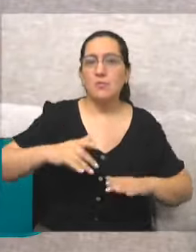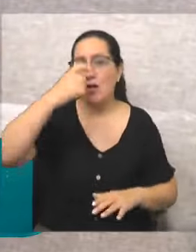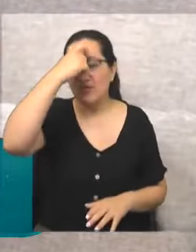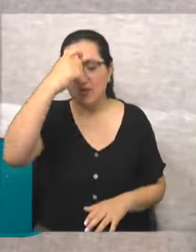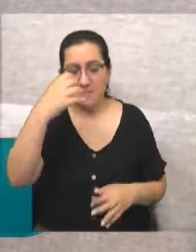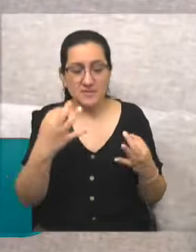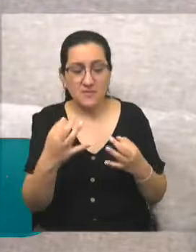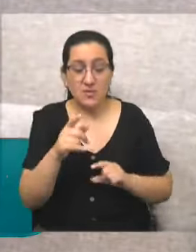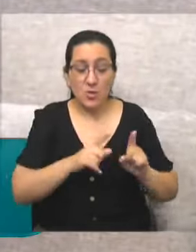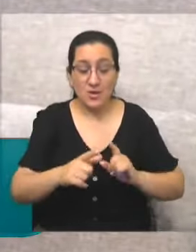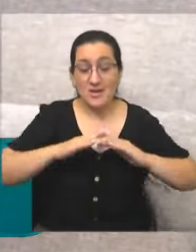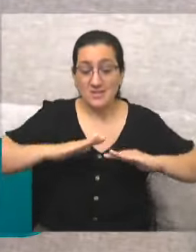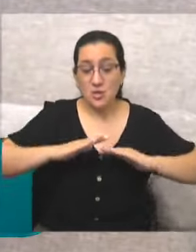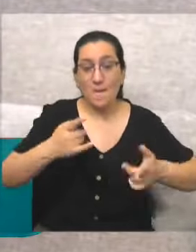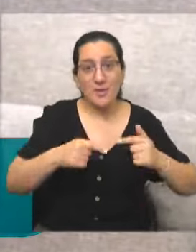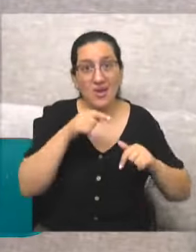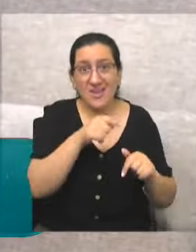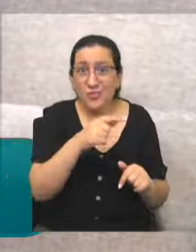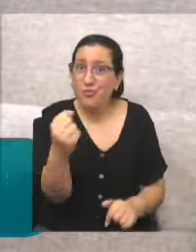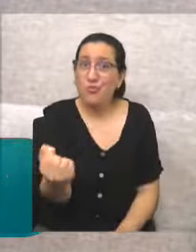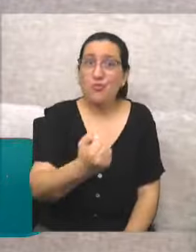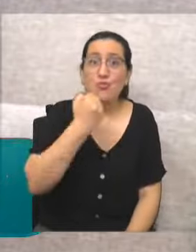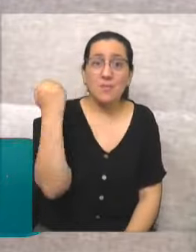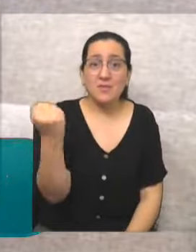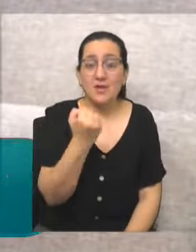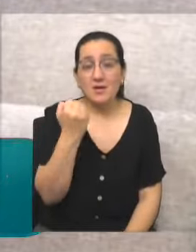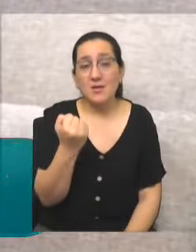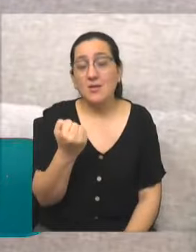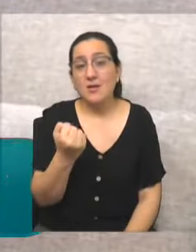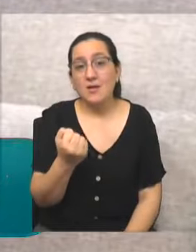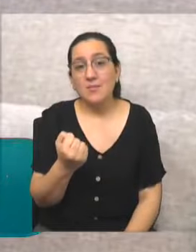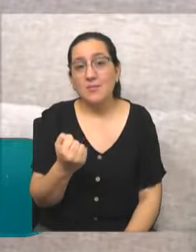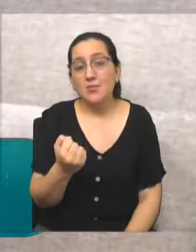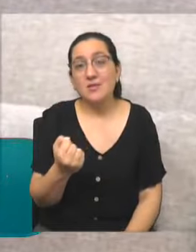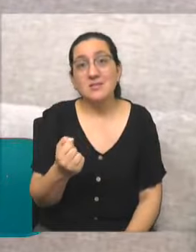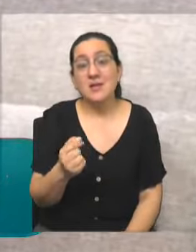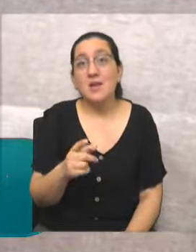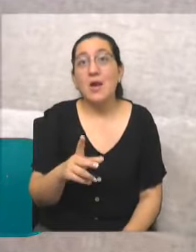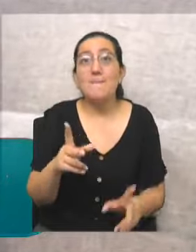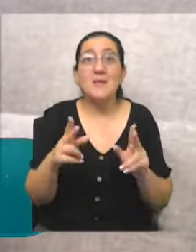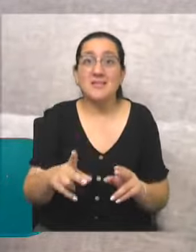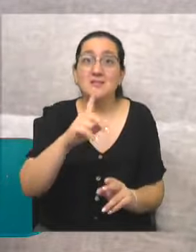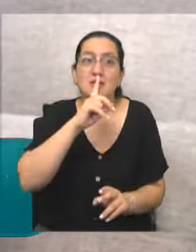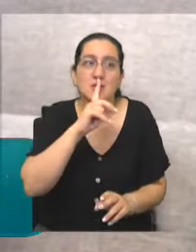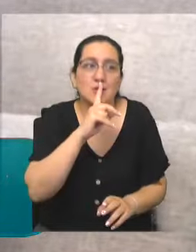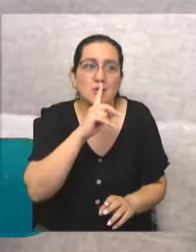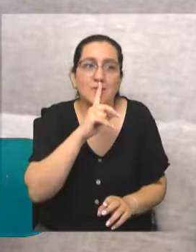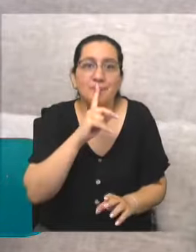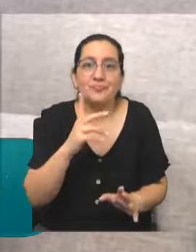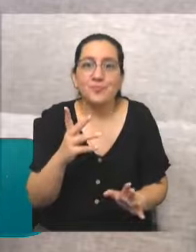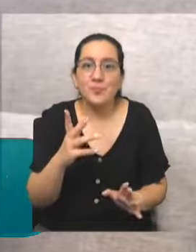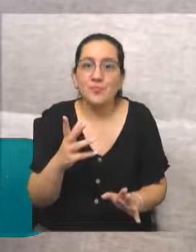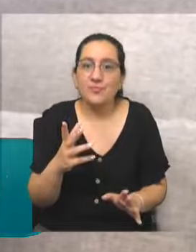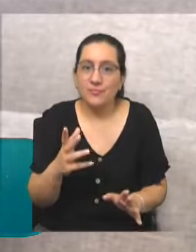específica de algún ejercicio, pero sin embargo, esto es como la parte silenciosa, ¿no? Como la muerte silenciosa, ¿no? Parece algo grotesco así, pero